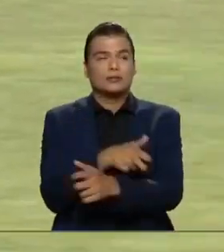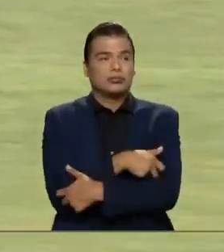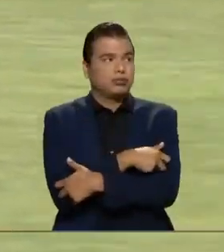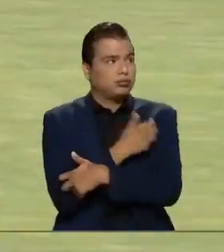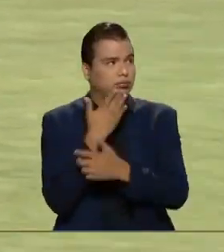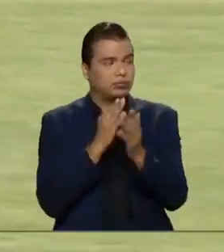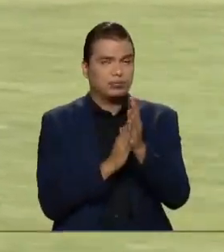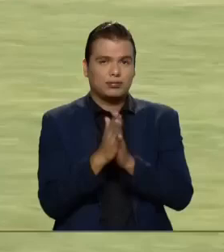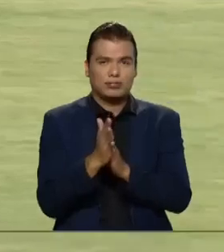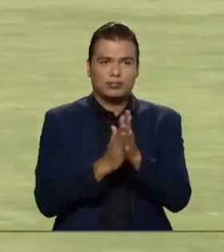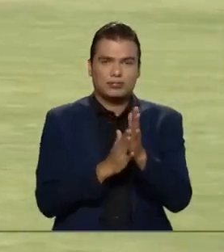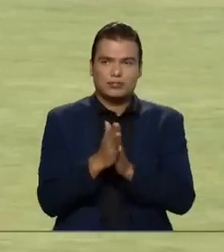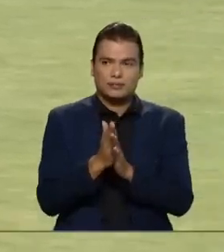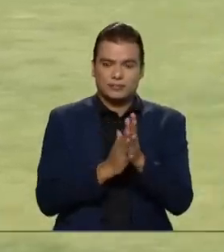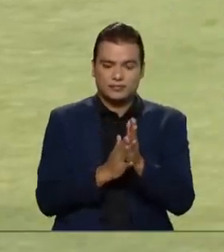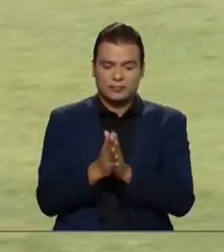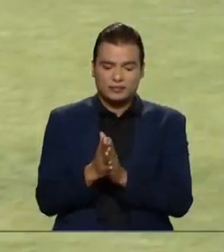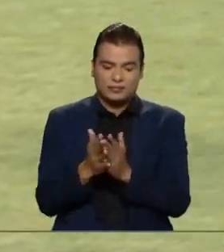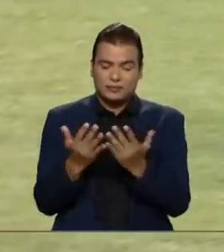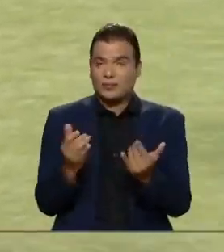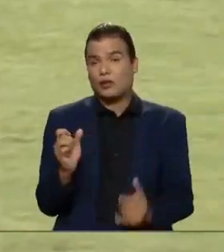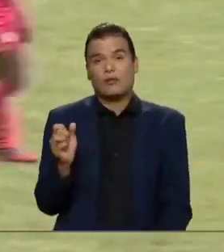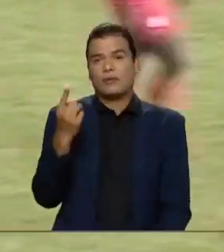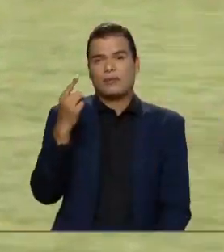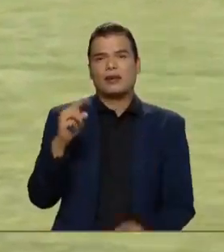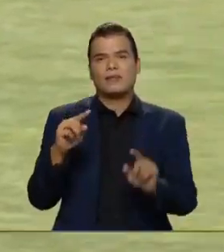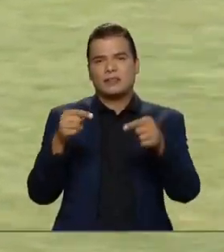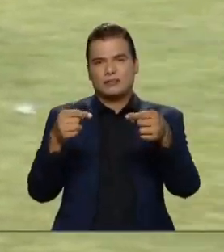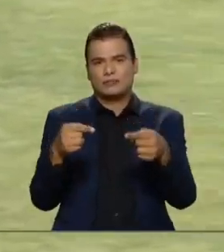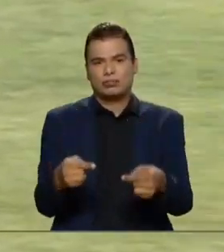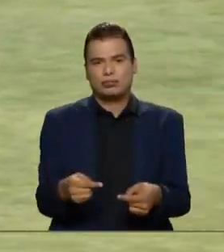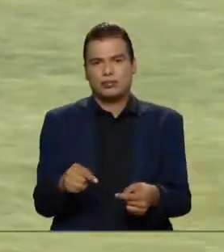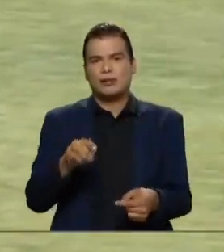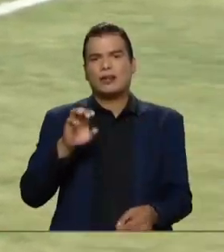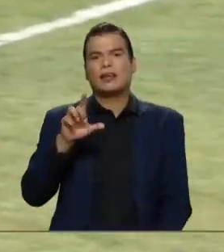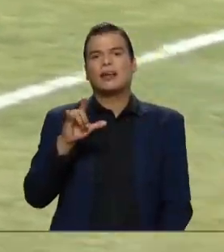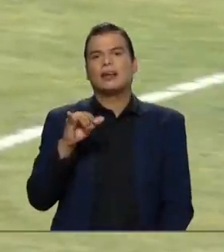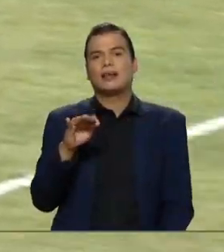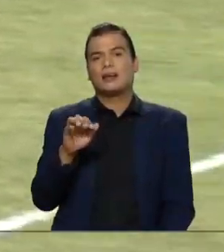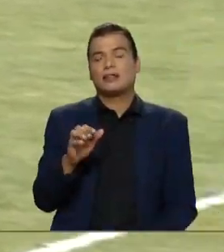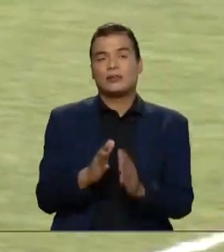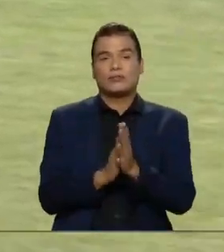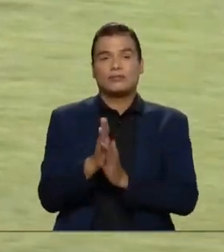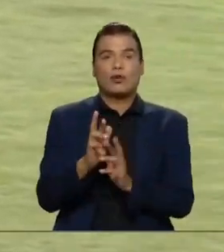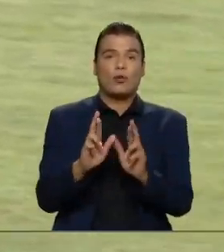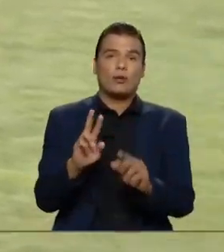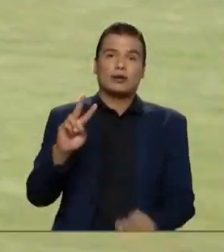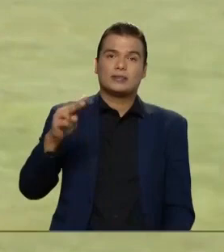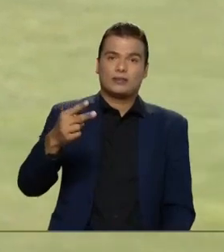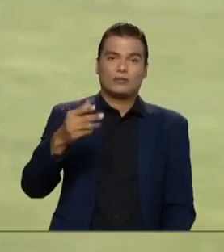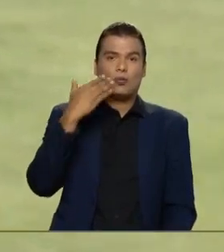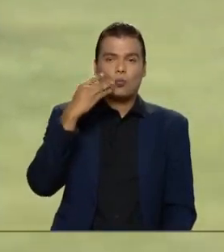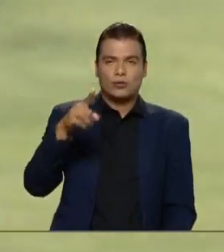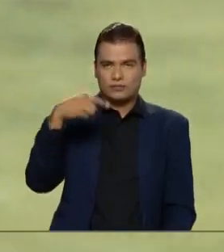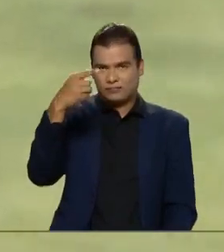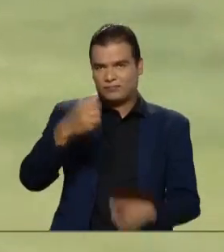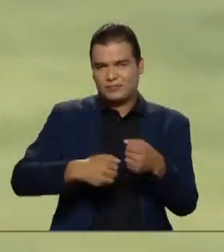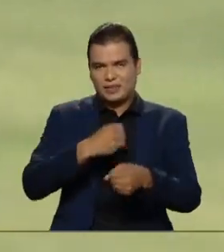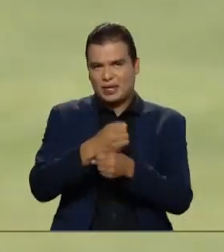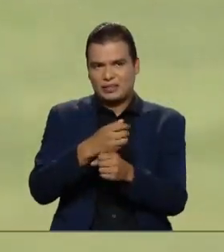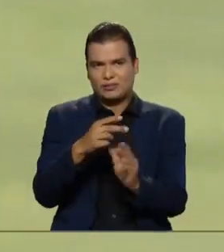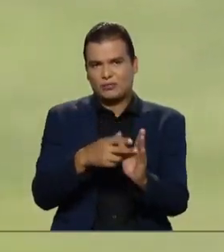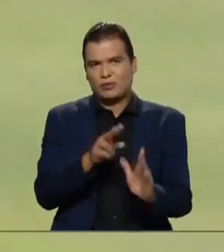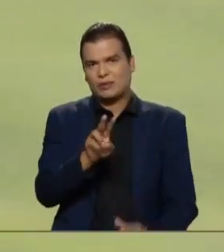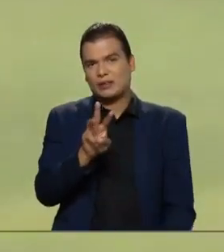pues obviamente esta es primera Copa de Élite Valle Oro Puro, esperamos hacer nuevamente la segunda versión en el próximo año y pues